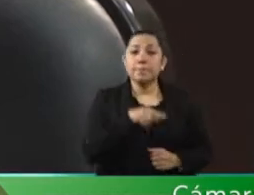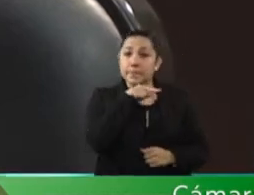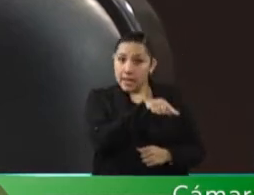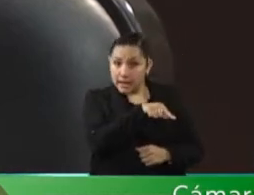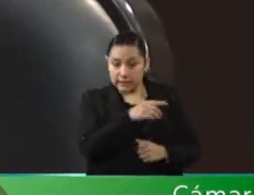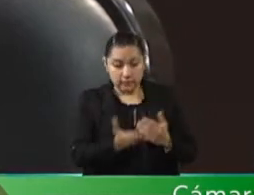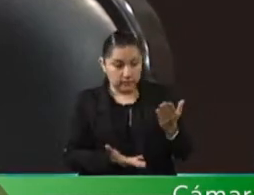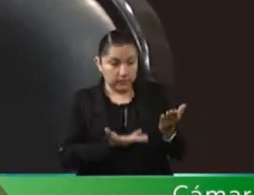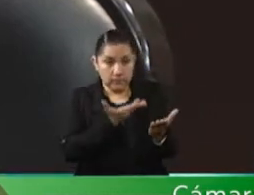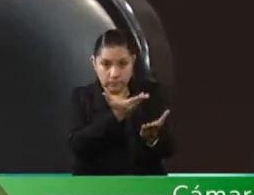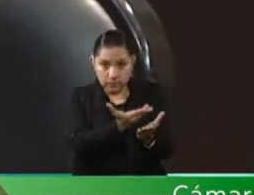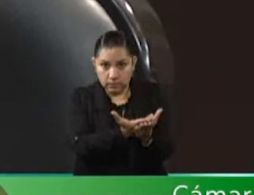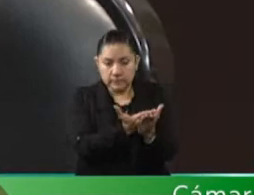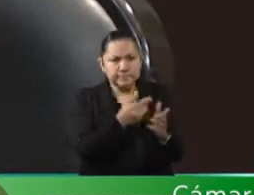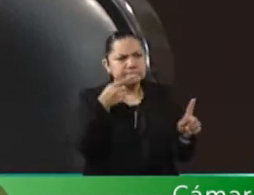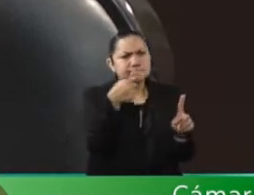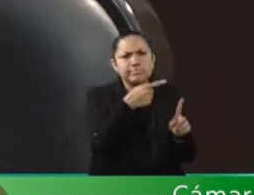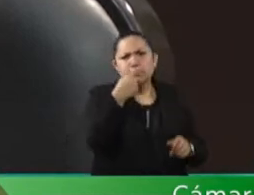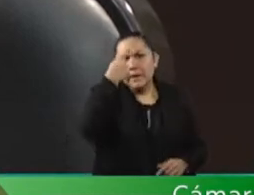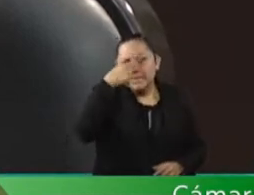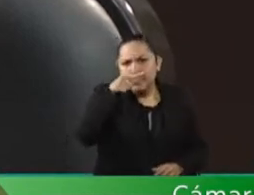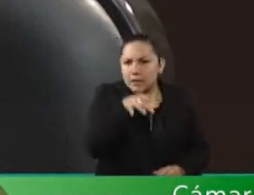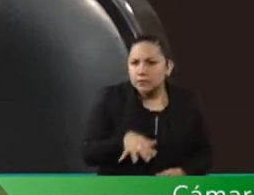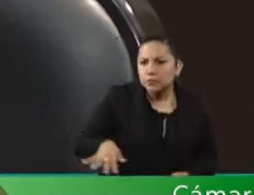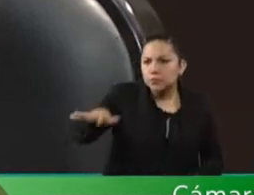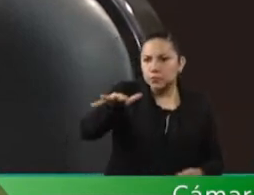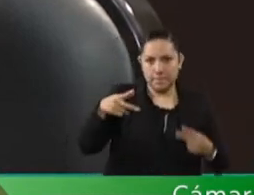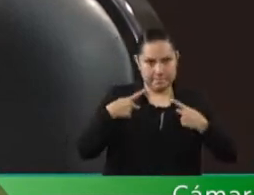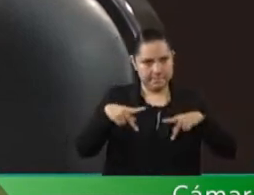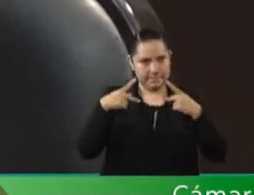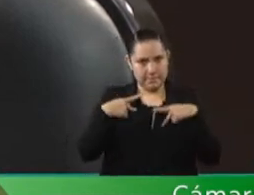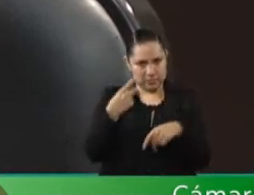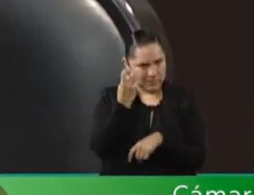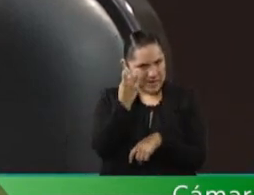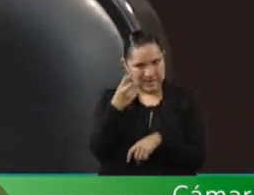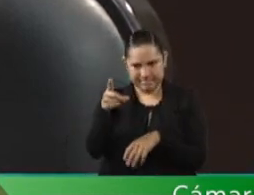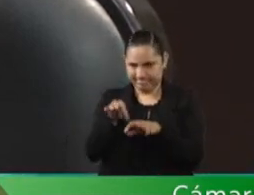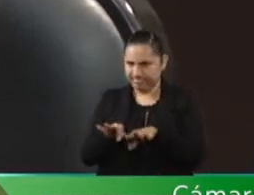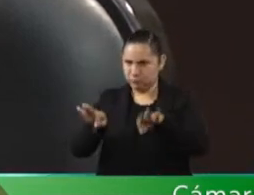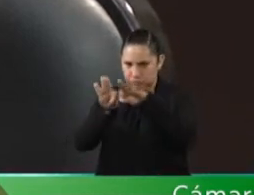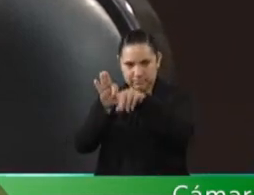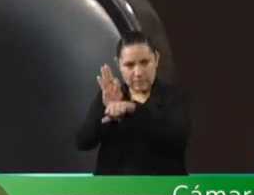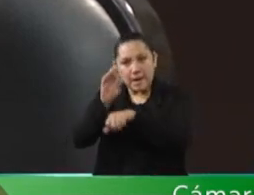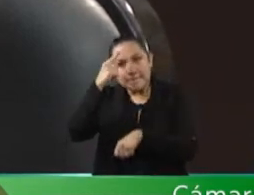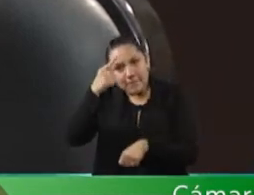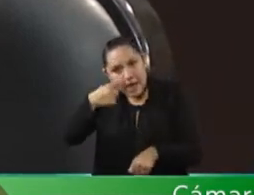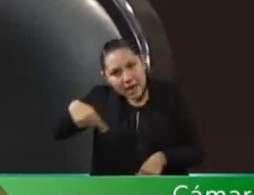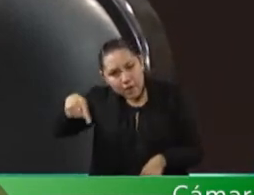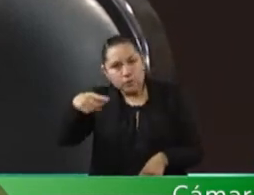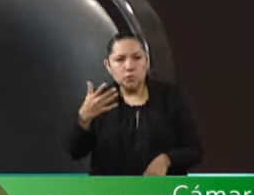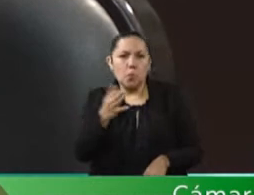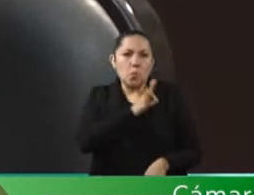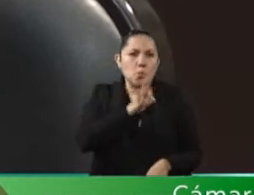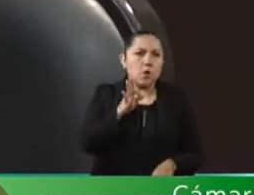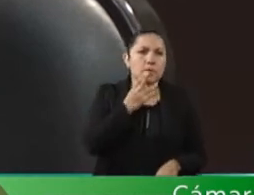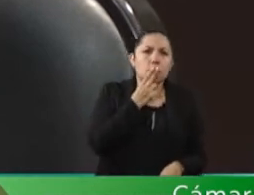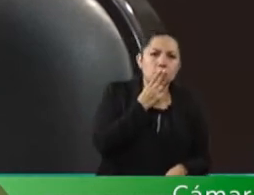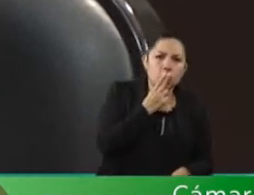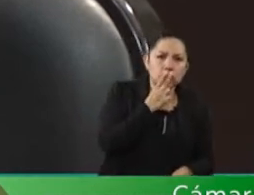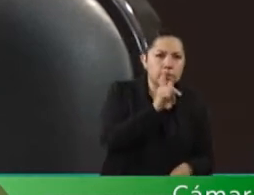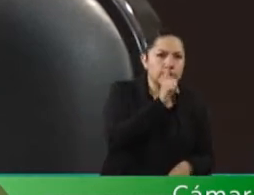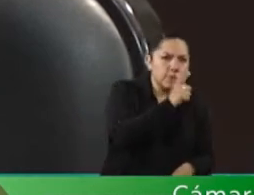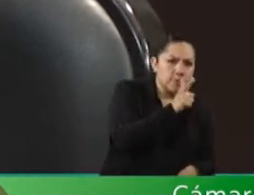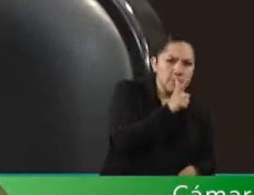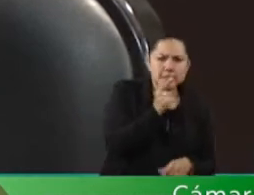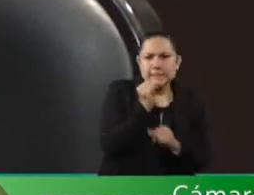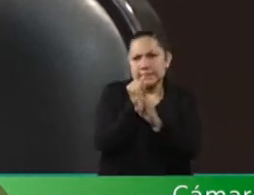social, de priorizar a las personas para que accedan a la electricidad y al servicio de Internet. Sin embargo, se ha dejado de